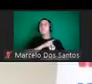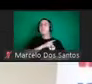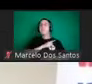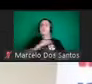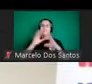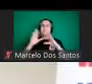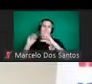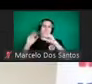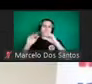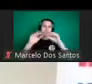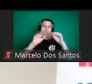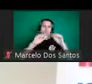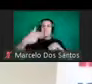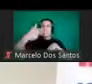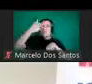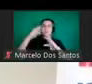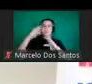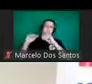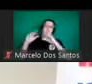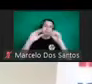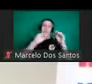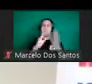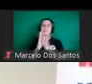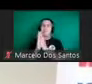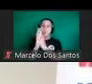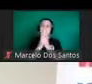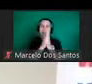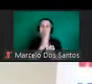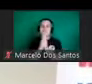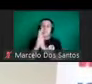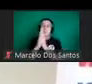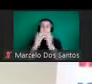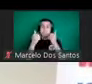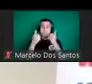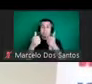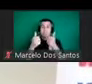no intervengan puedan apagar su cámara. Muchas gracias.